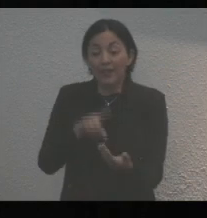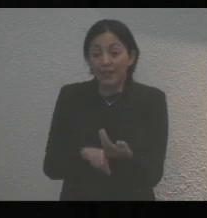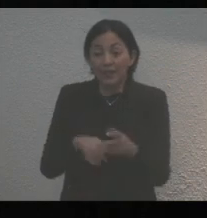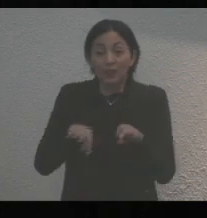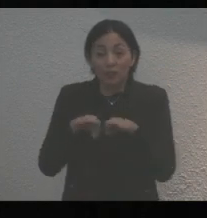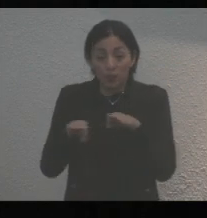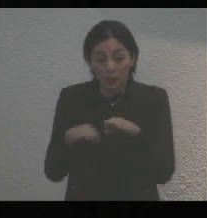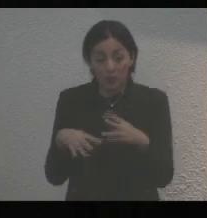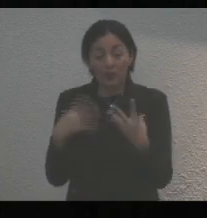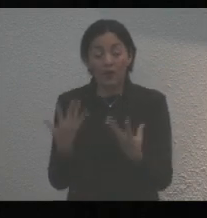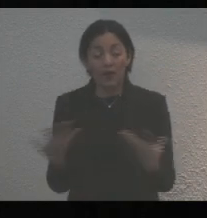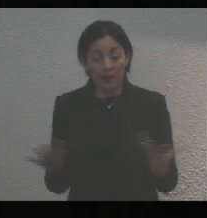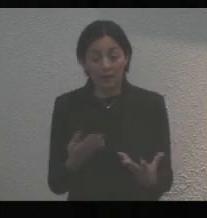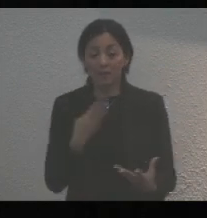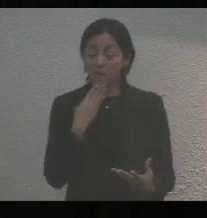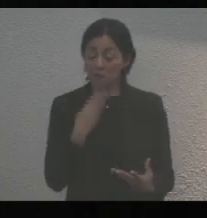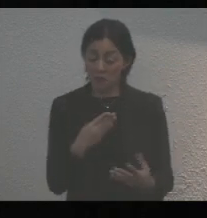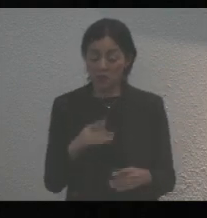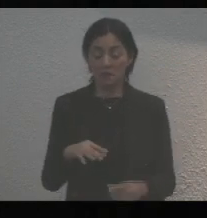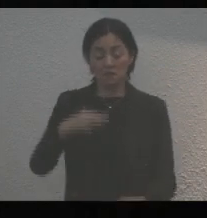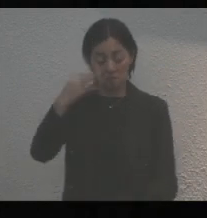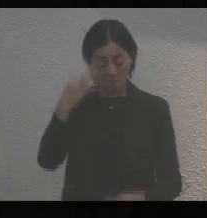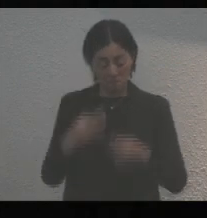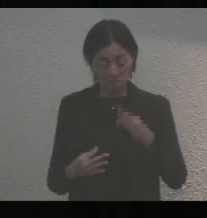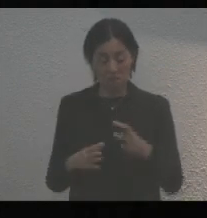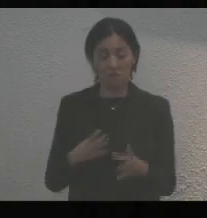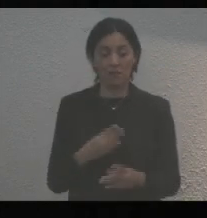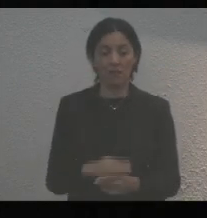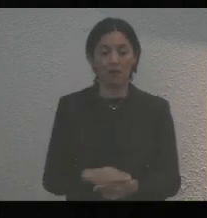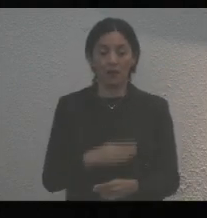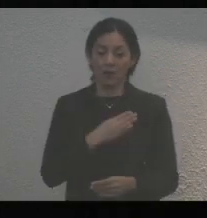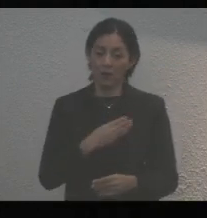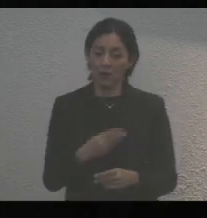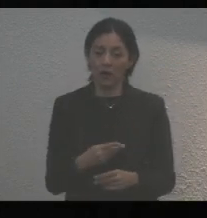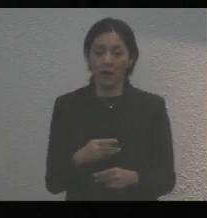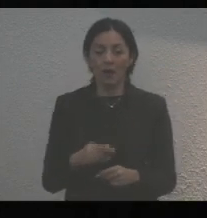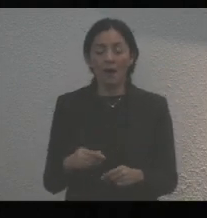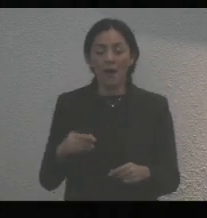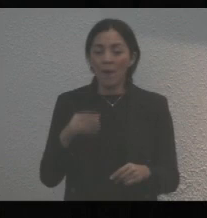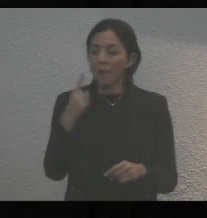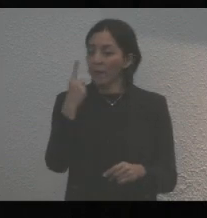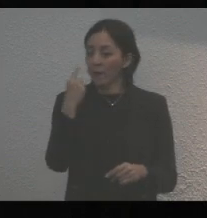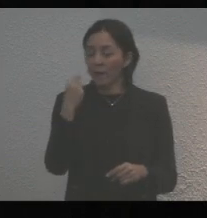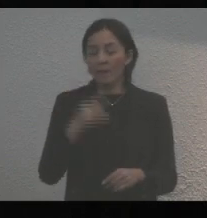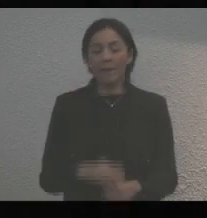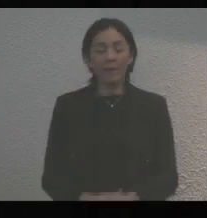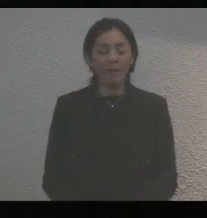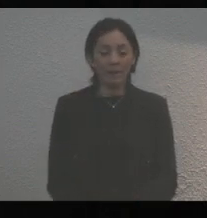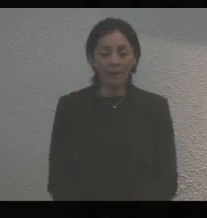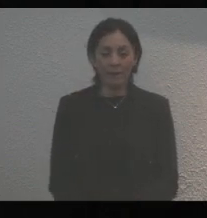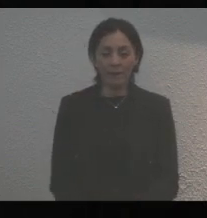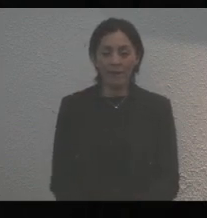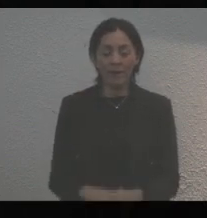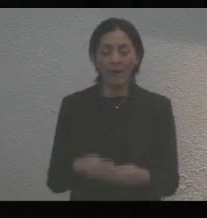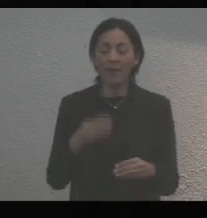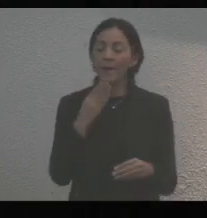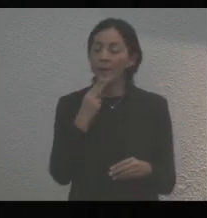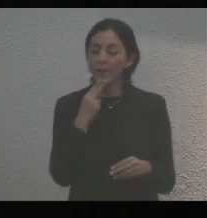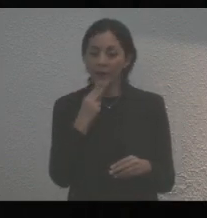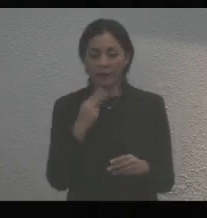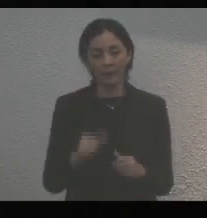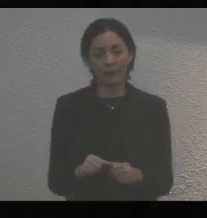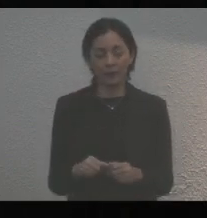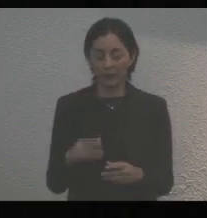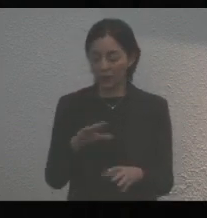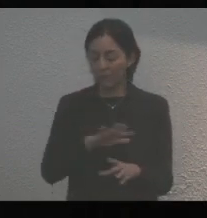sus acciones, disciplina, labores institucionales relativas al desempeño de su cargo, funciones